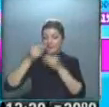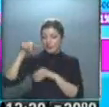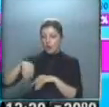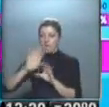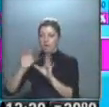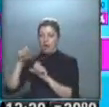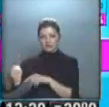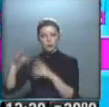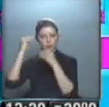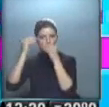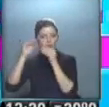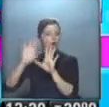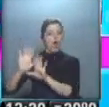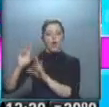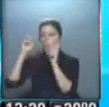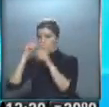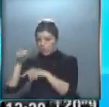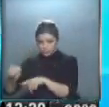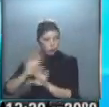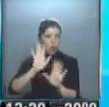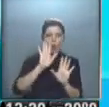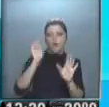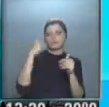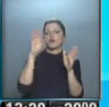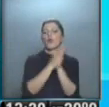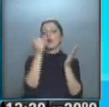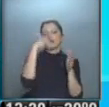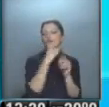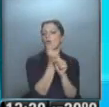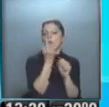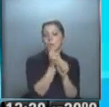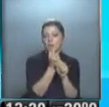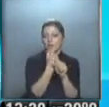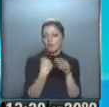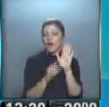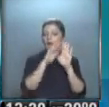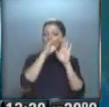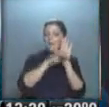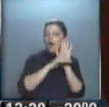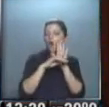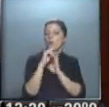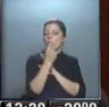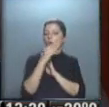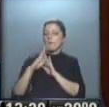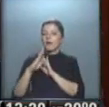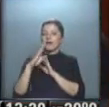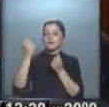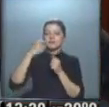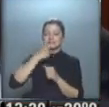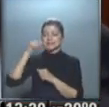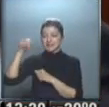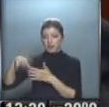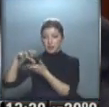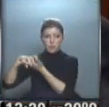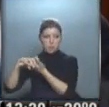se aplica. Apartado 2A y B, no afecta al grupo Clarín, sí a la competencia, es constitucional. Eso habla de la